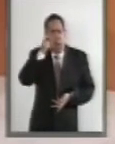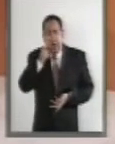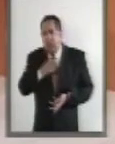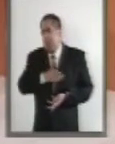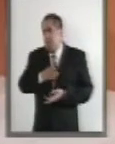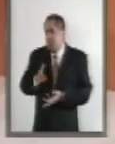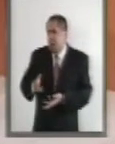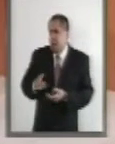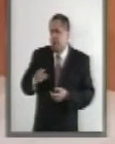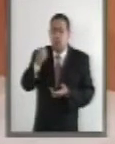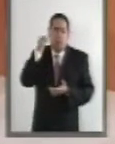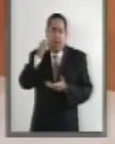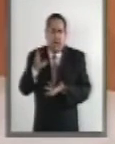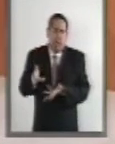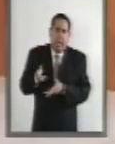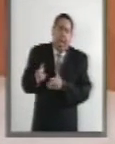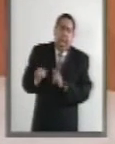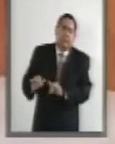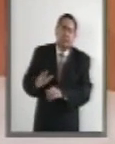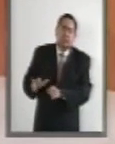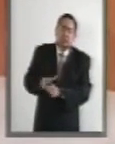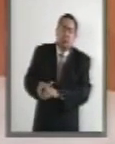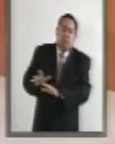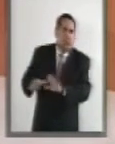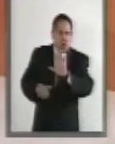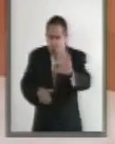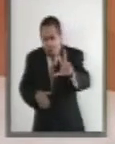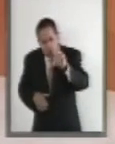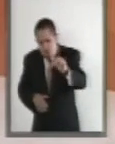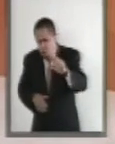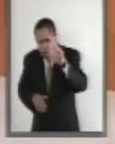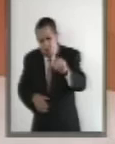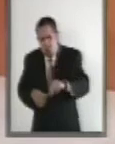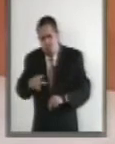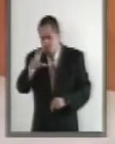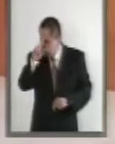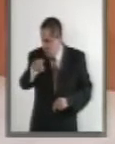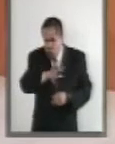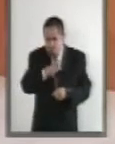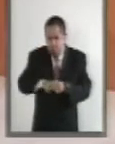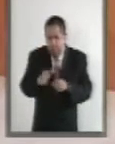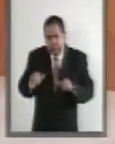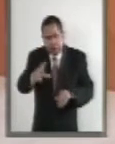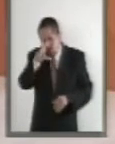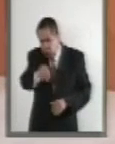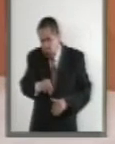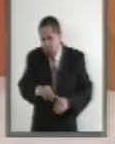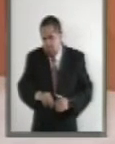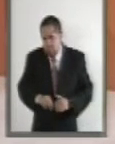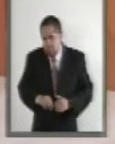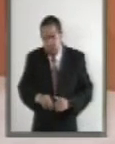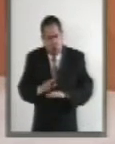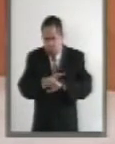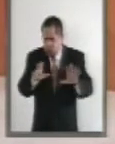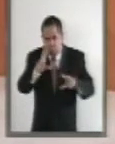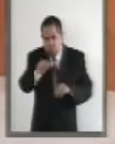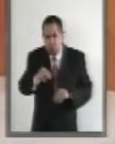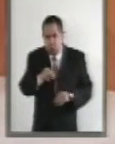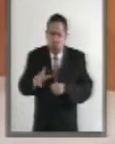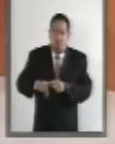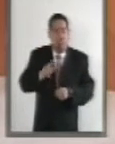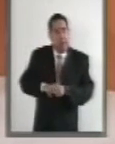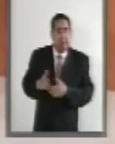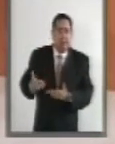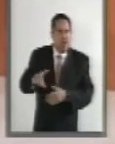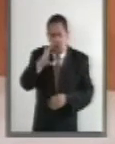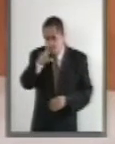Oaxaca, eso es parte de su normalidad. No, señores, no debería de ser parte de nuestra normalidad. No debería de ser normal tampoco